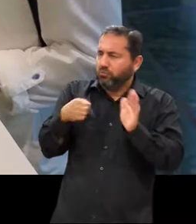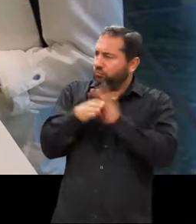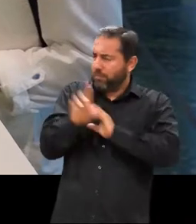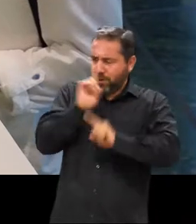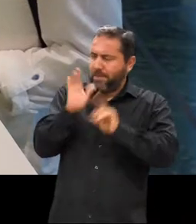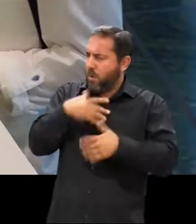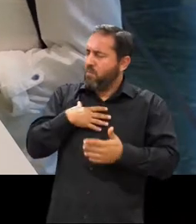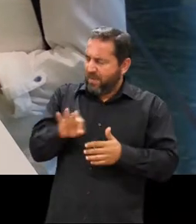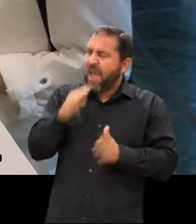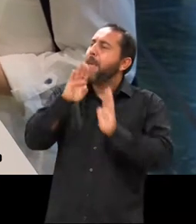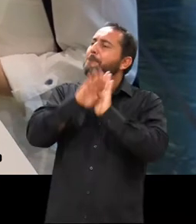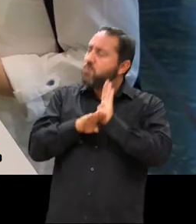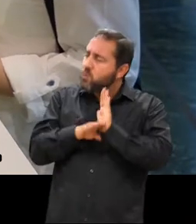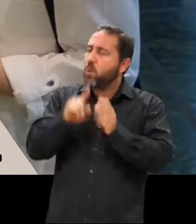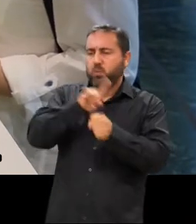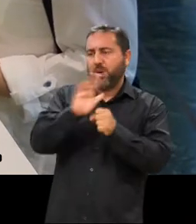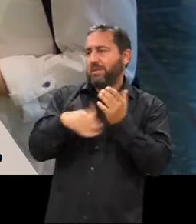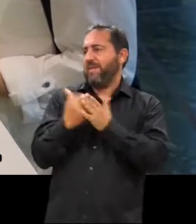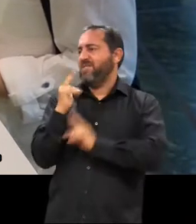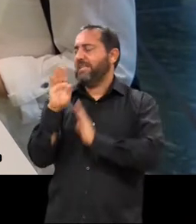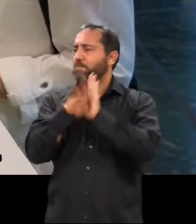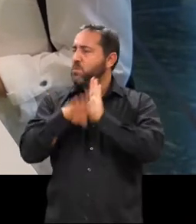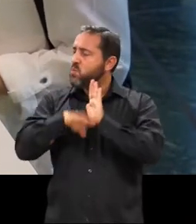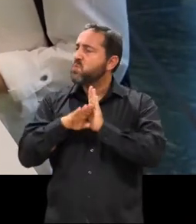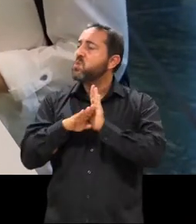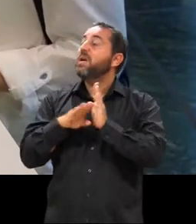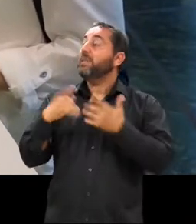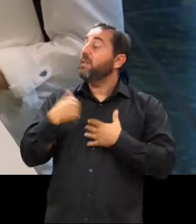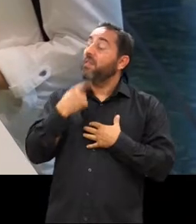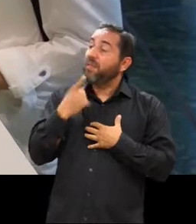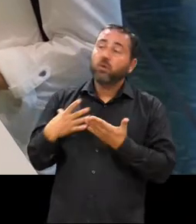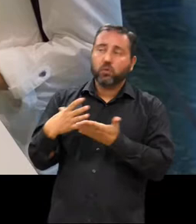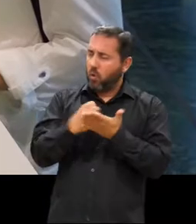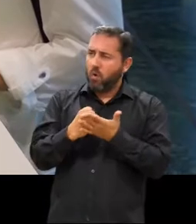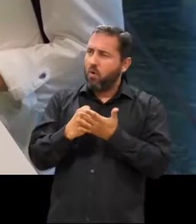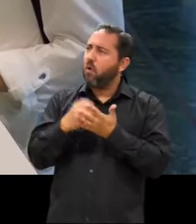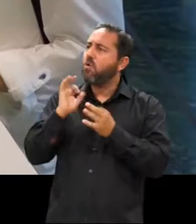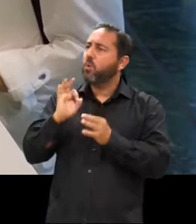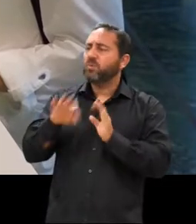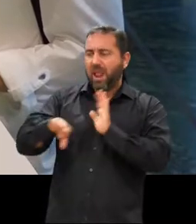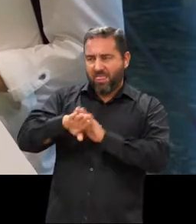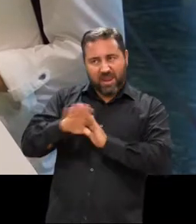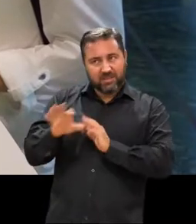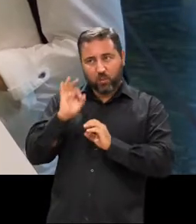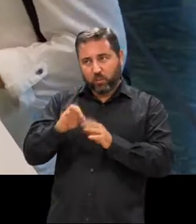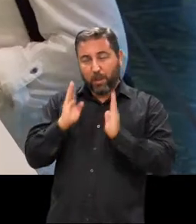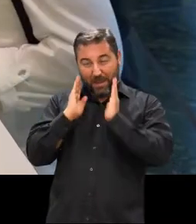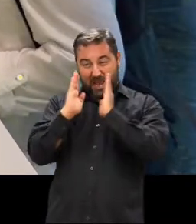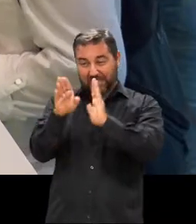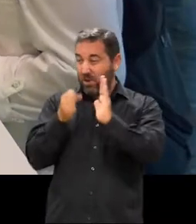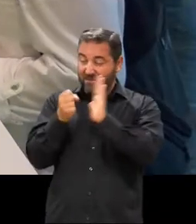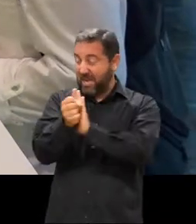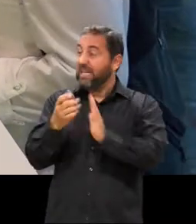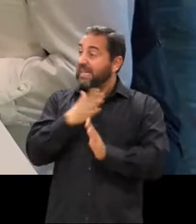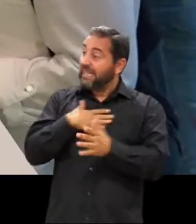así que sin ningún problema. Fenomenal. Tenemos el menú ahora de lunes a viernes. Le indicaría que estaría todo justo a su derecha, al final